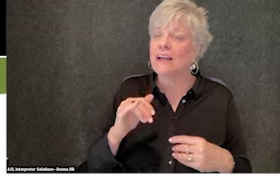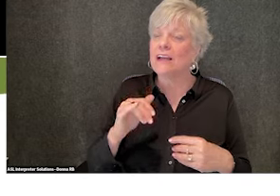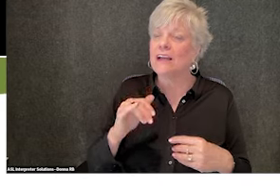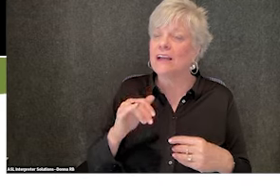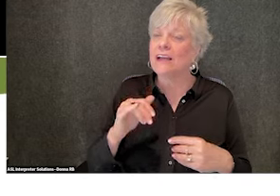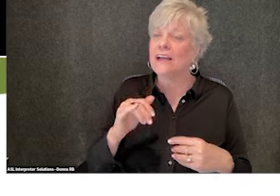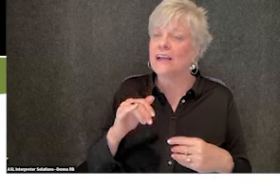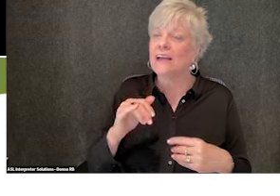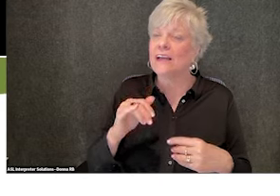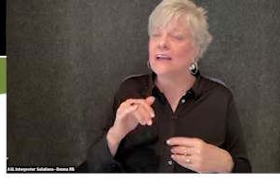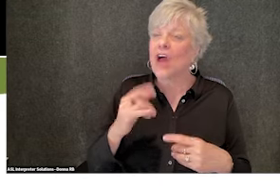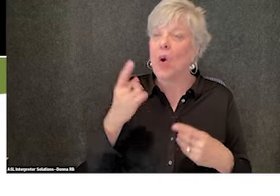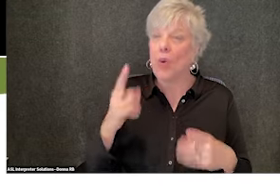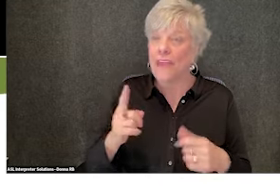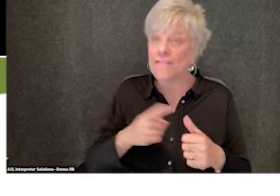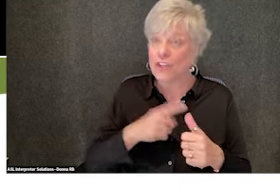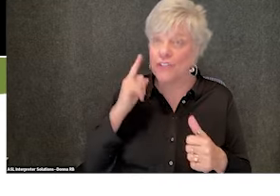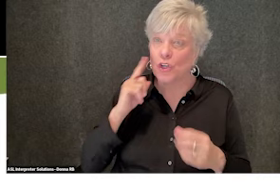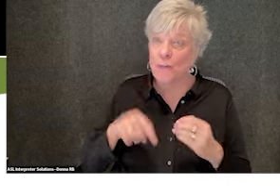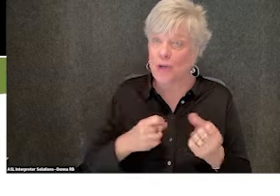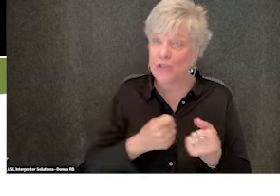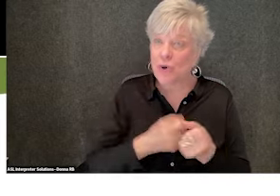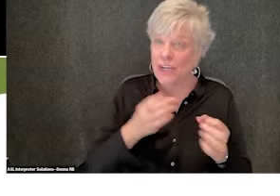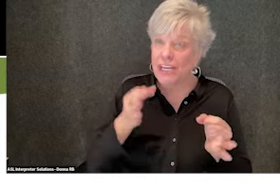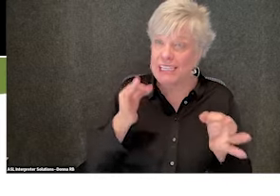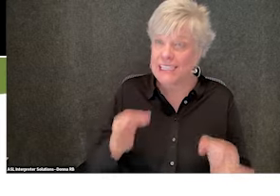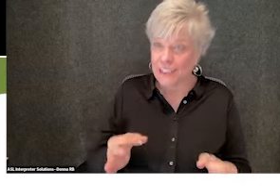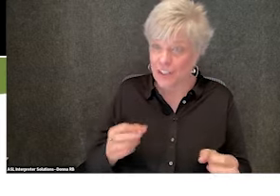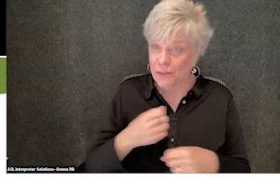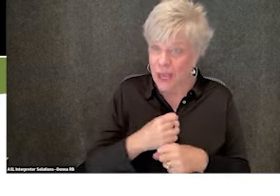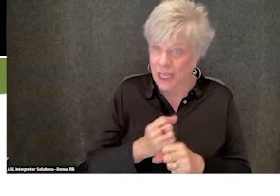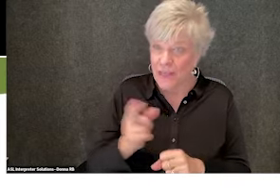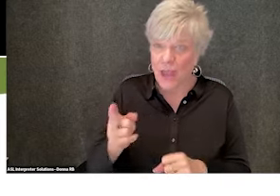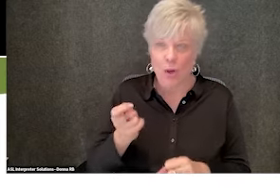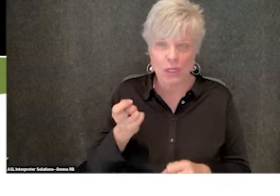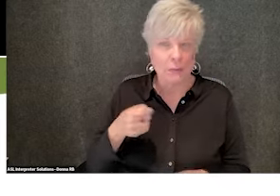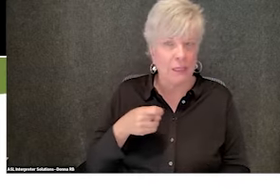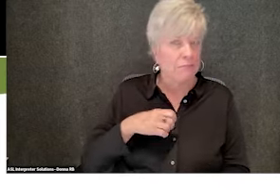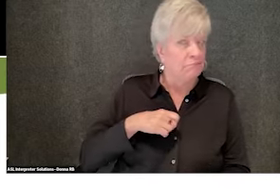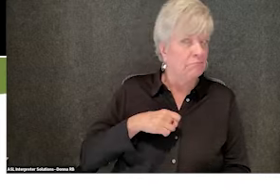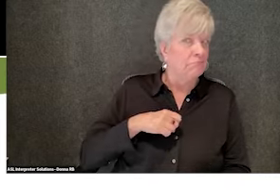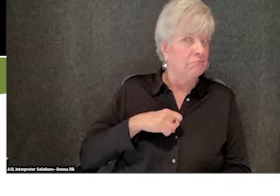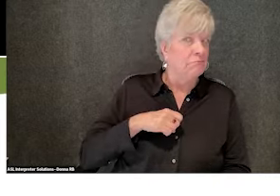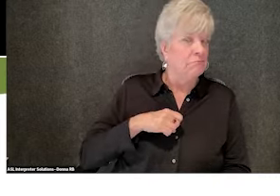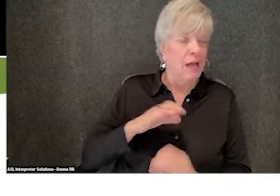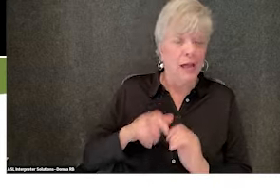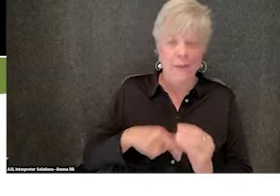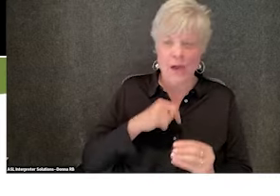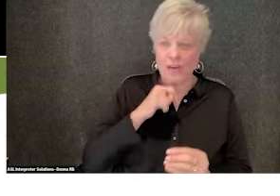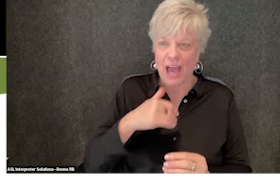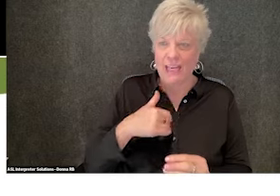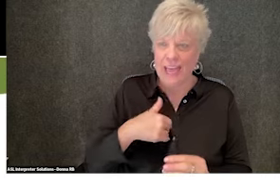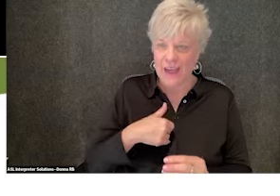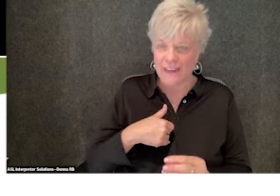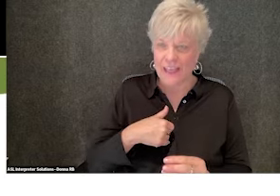no tener el apoyo para apoyarme a mí. Creo que para mí fue la mejor opción para mí, la toma